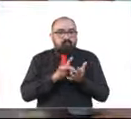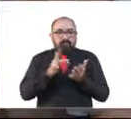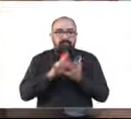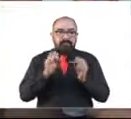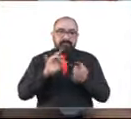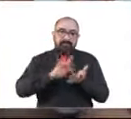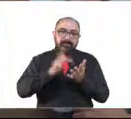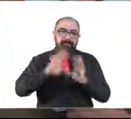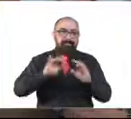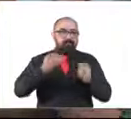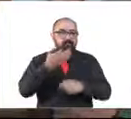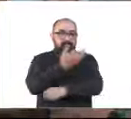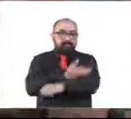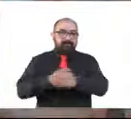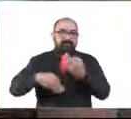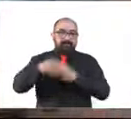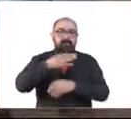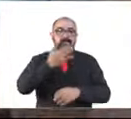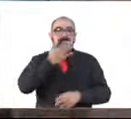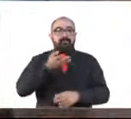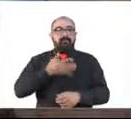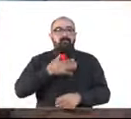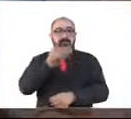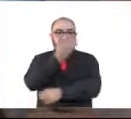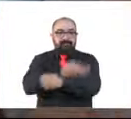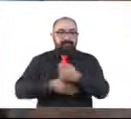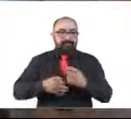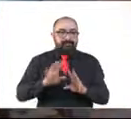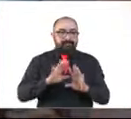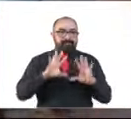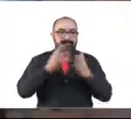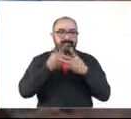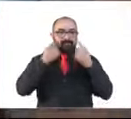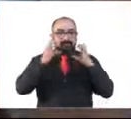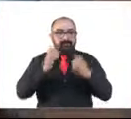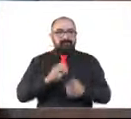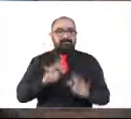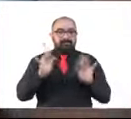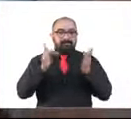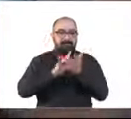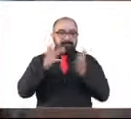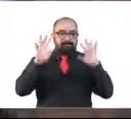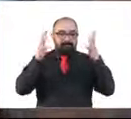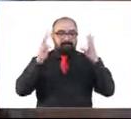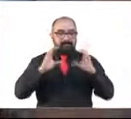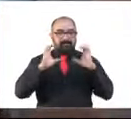la próxima. Buenas tardes y feliz fin de semana. Estaremos muy pendientes. Gracias.